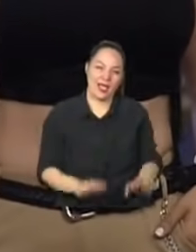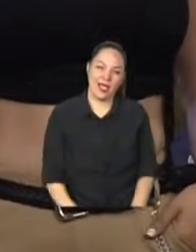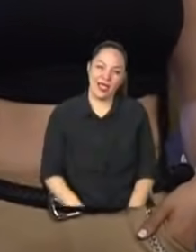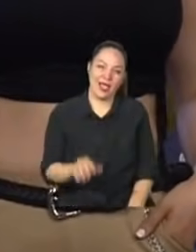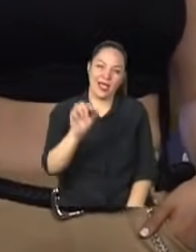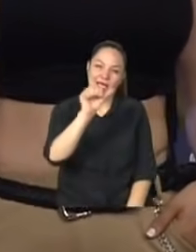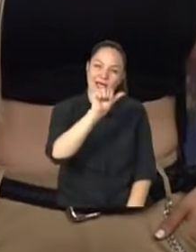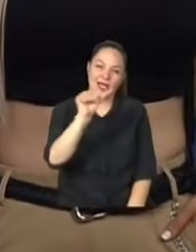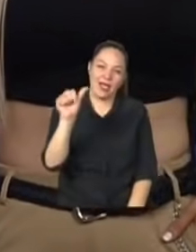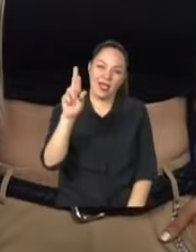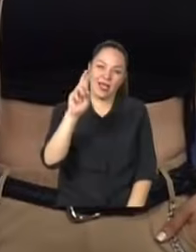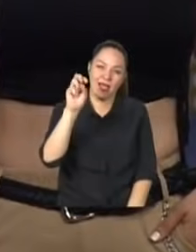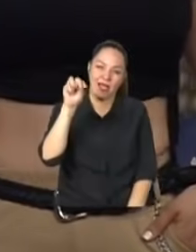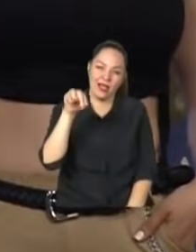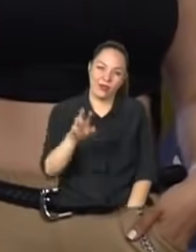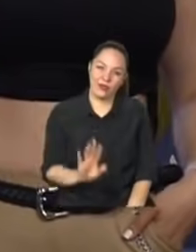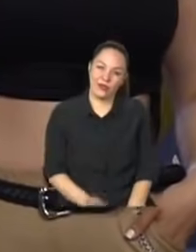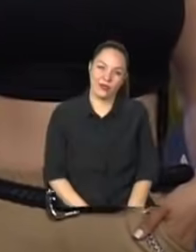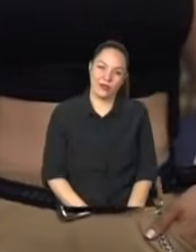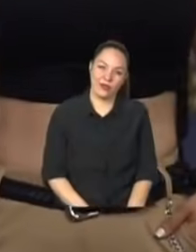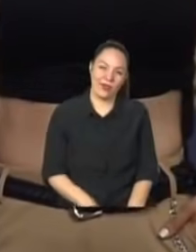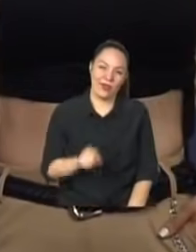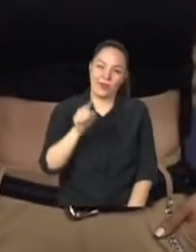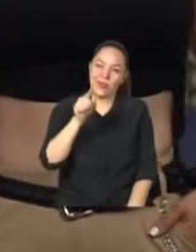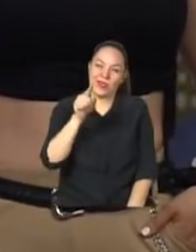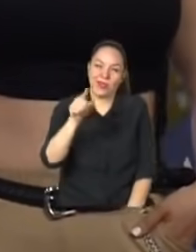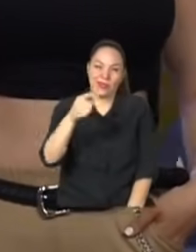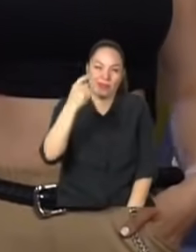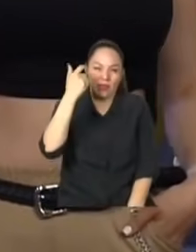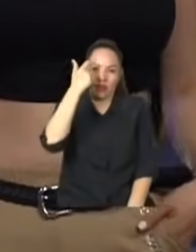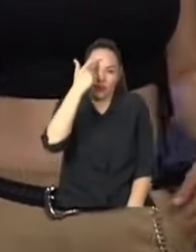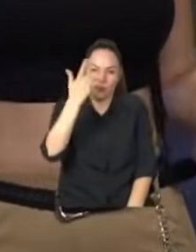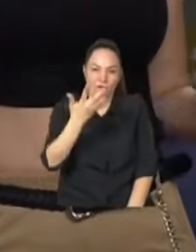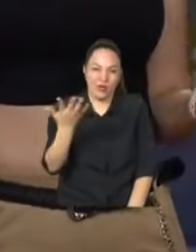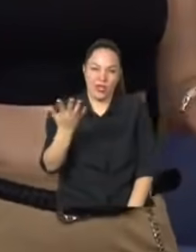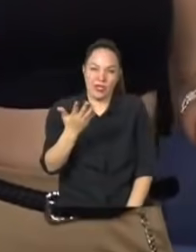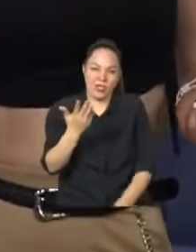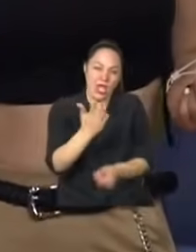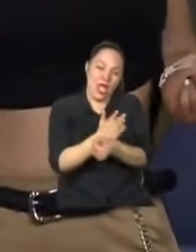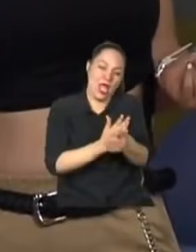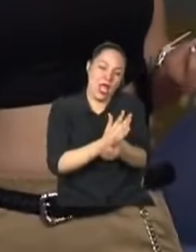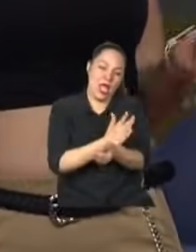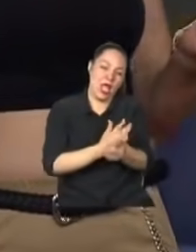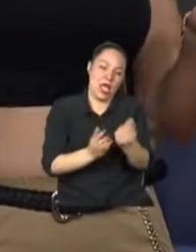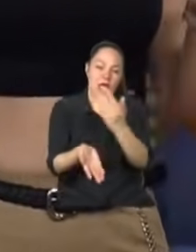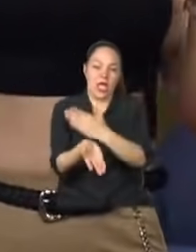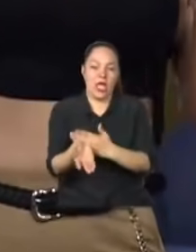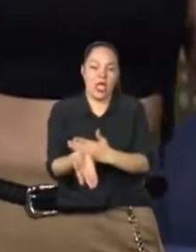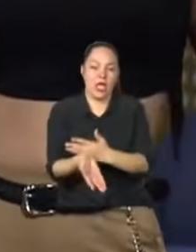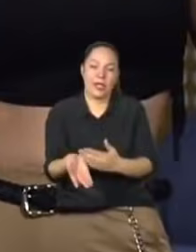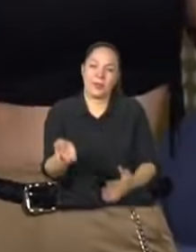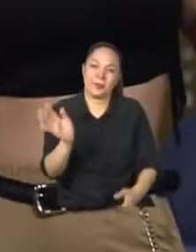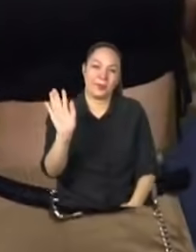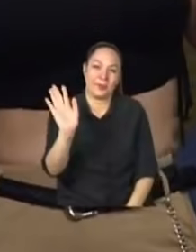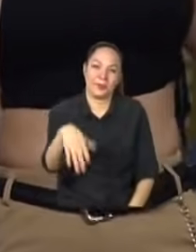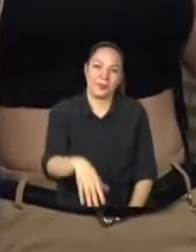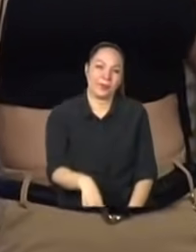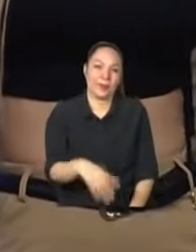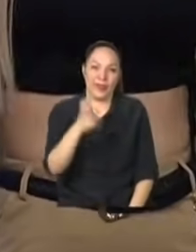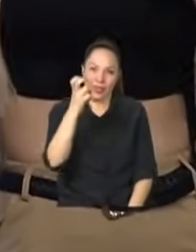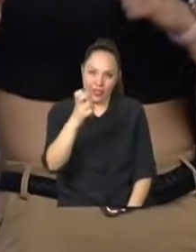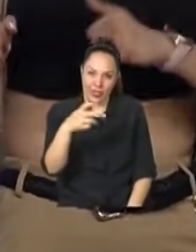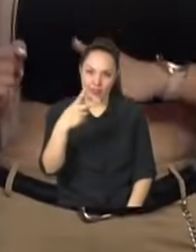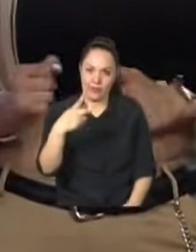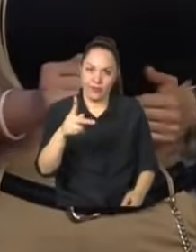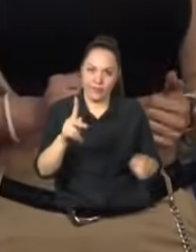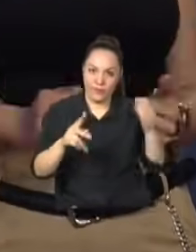Aarón! Nada más a ti se te ocurre pasar por estos momentos. ¿Está de volado? ¡Mi Aarón! Pues eso te pasa,